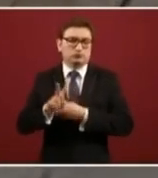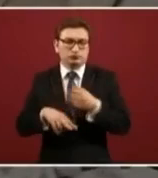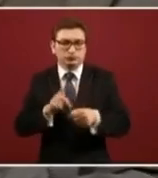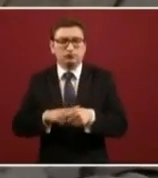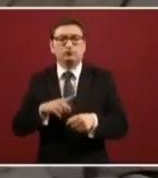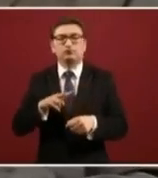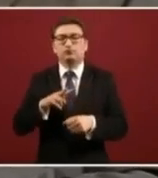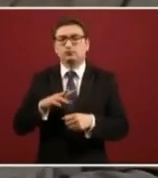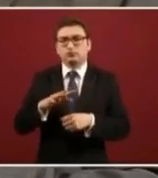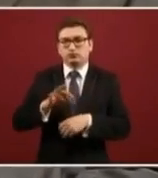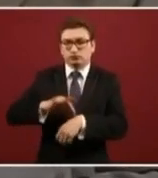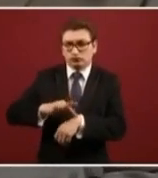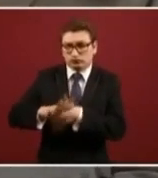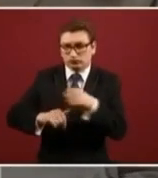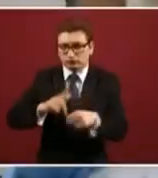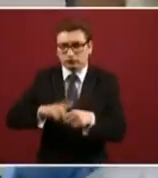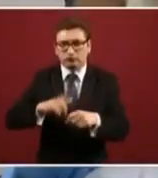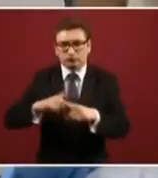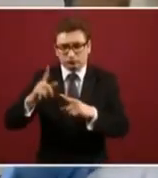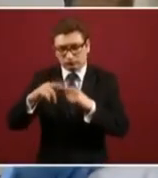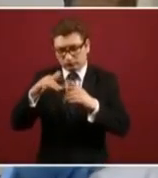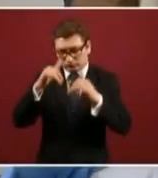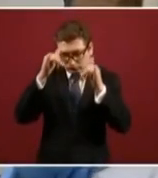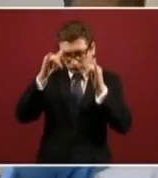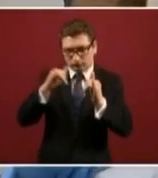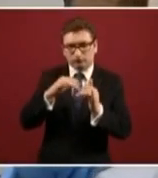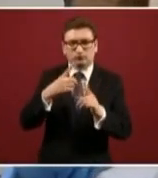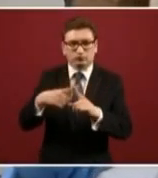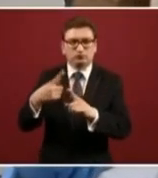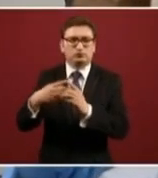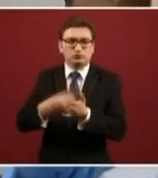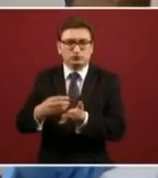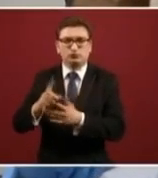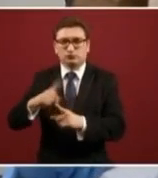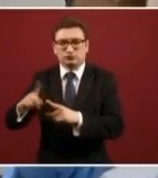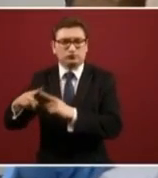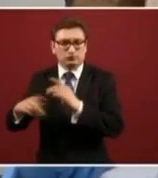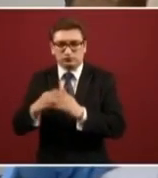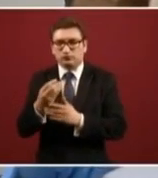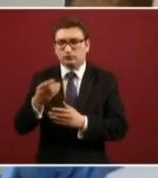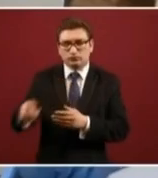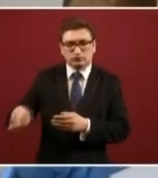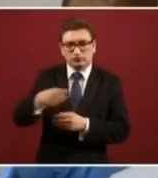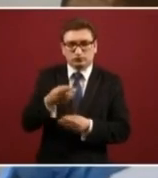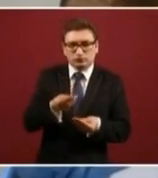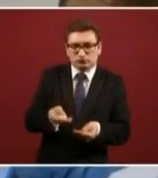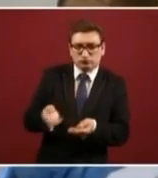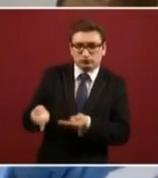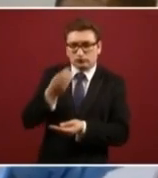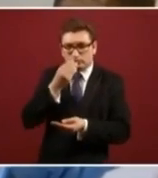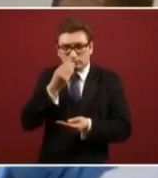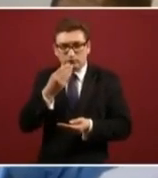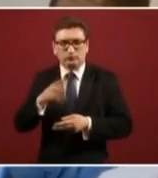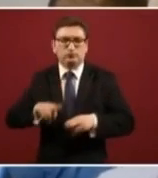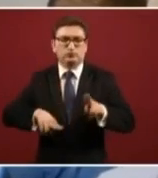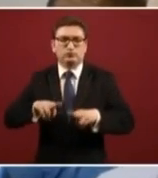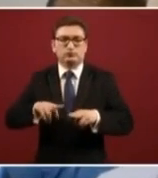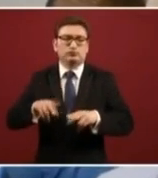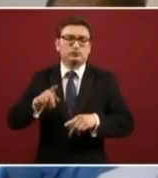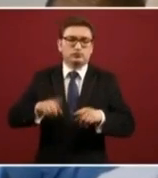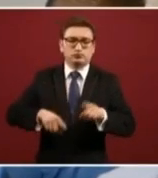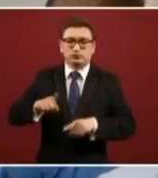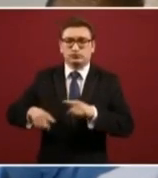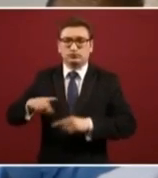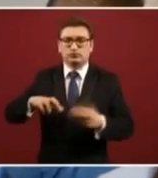están acompañando para garantizar la sanidad, las adecuadas dietas en función de las regiones, como dijo el